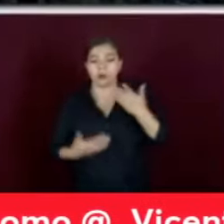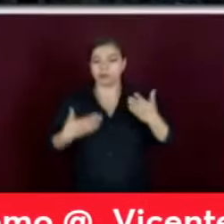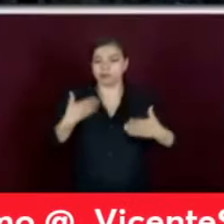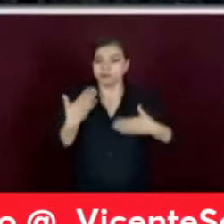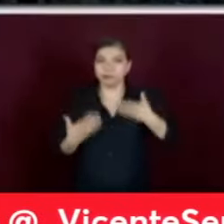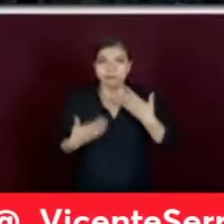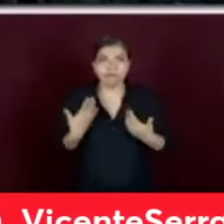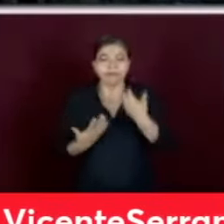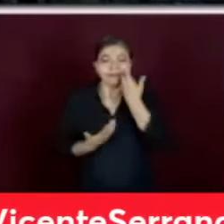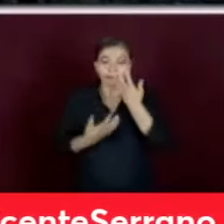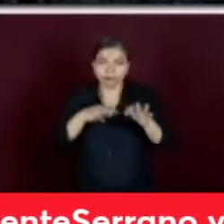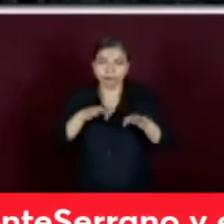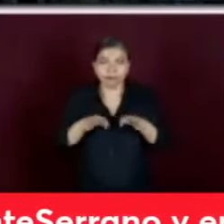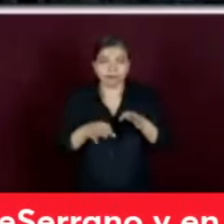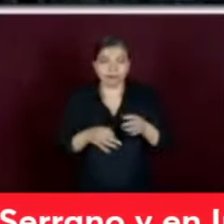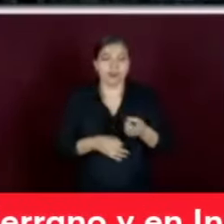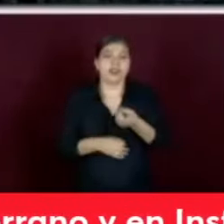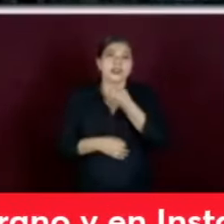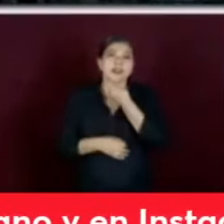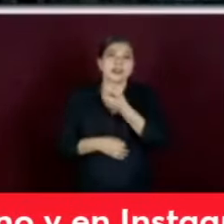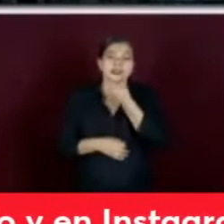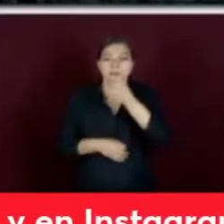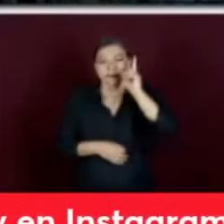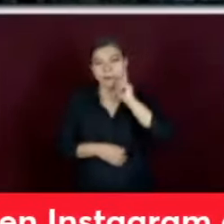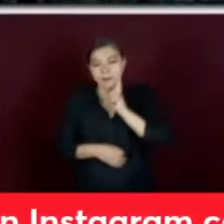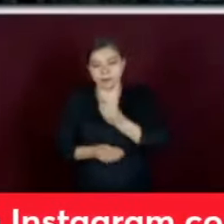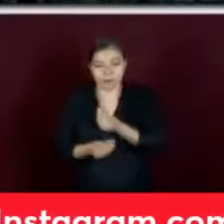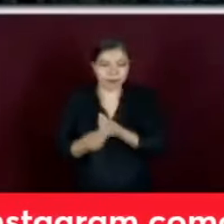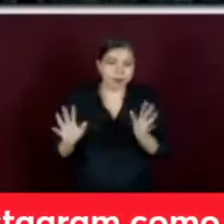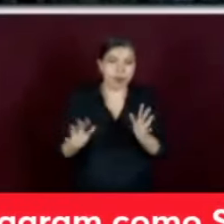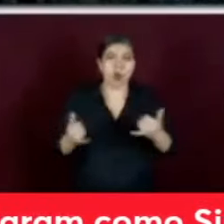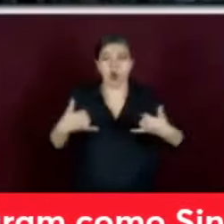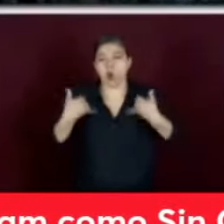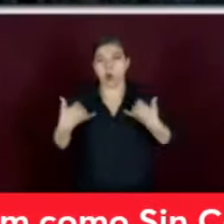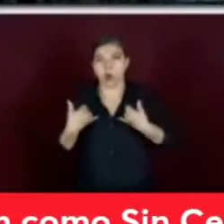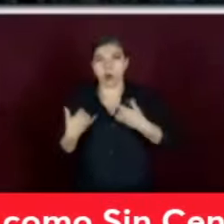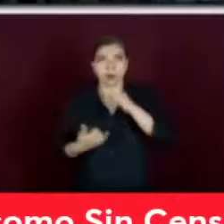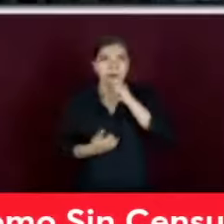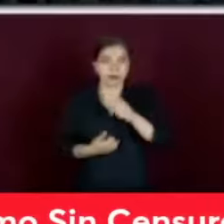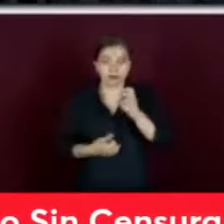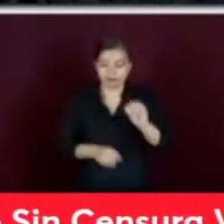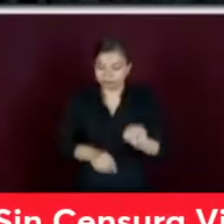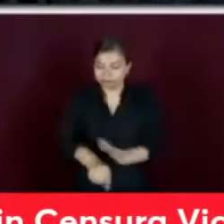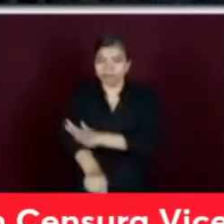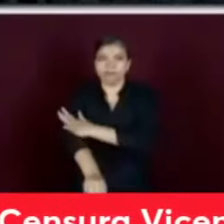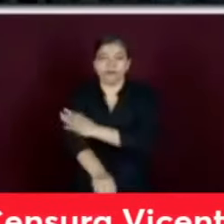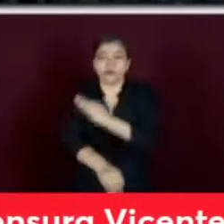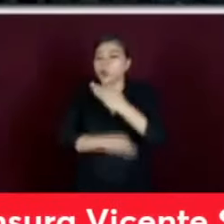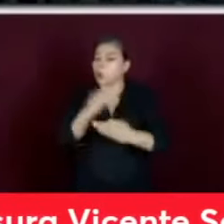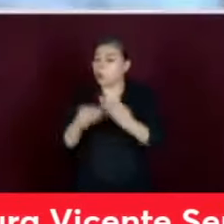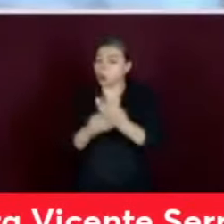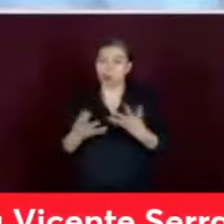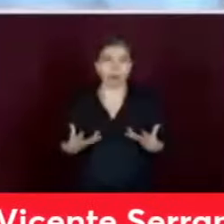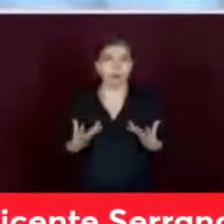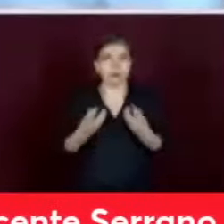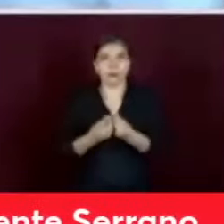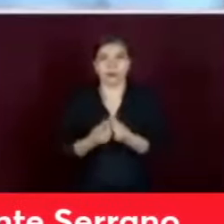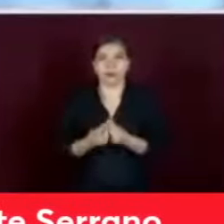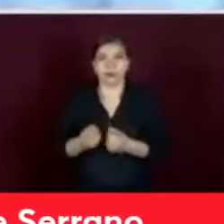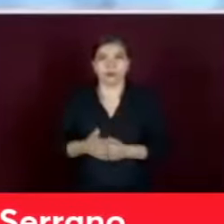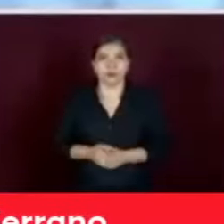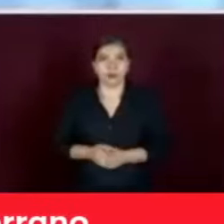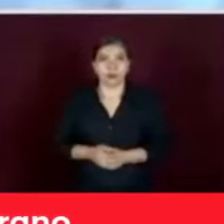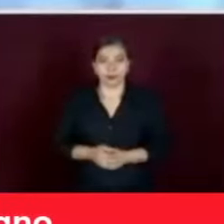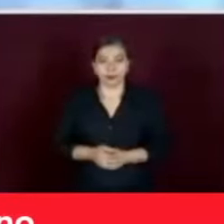entusiastas y con niñas y jóvenes emocionadas juntas hasta